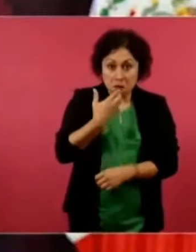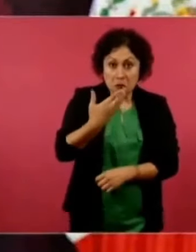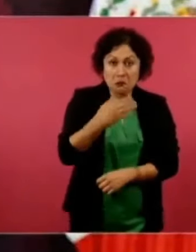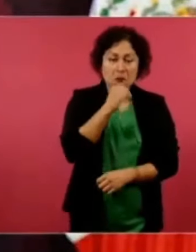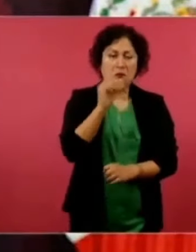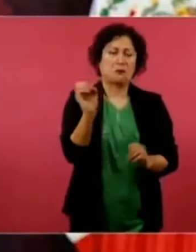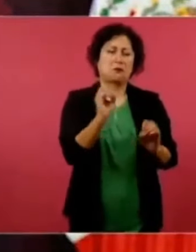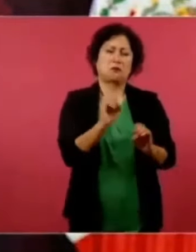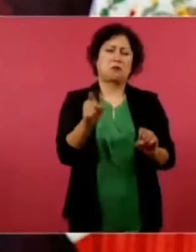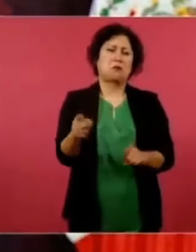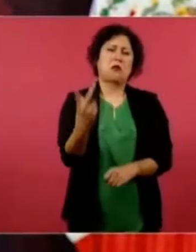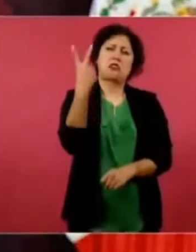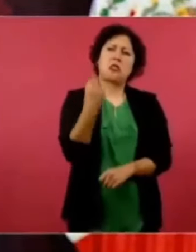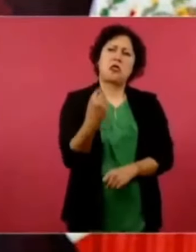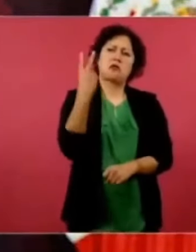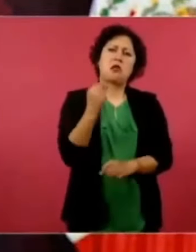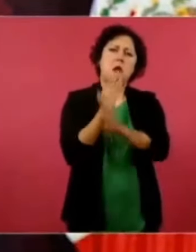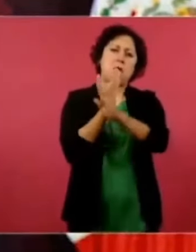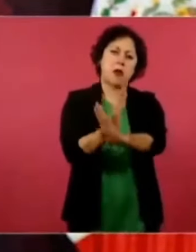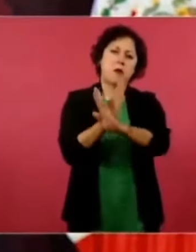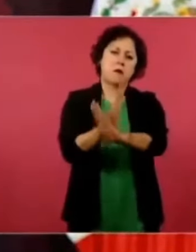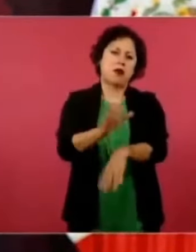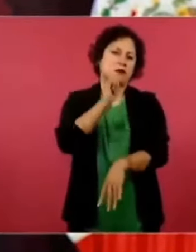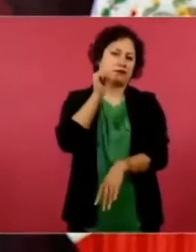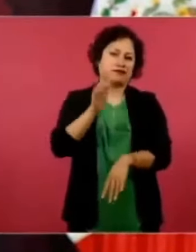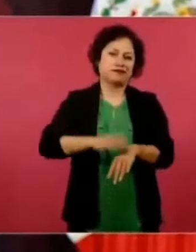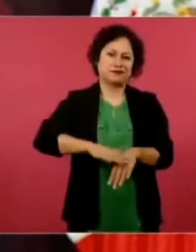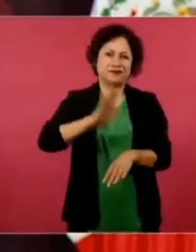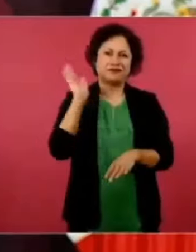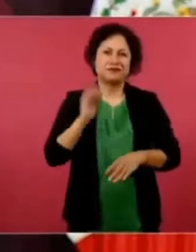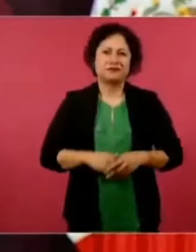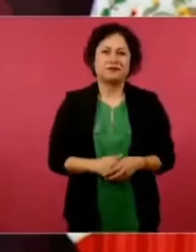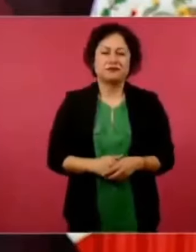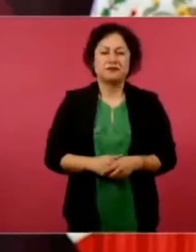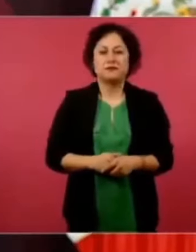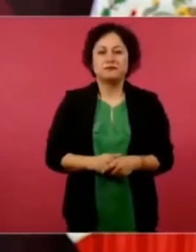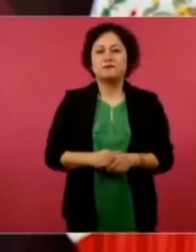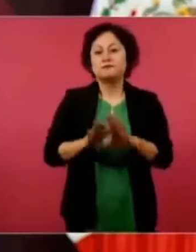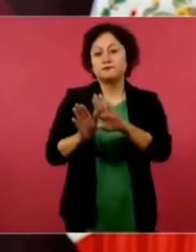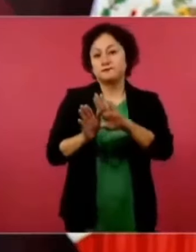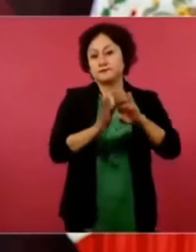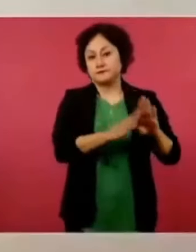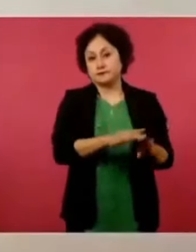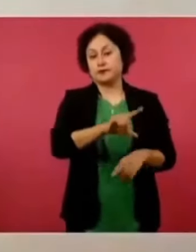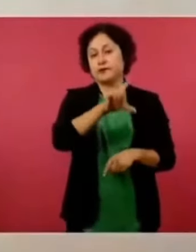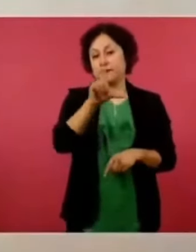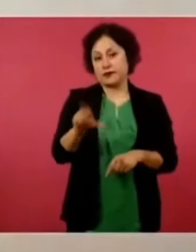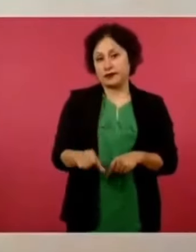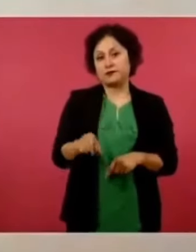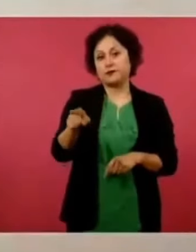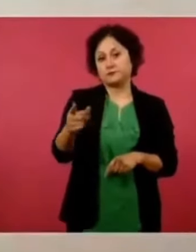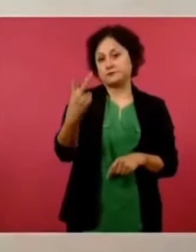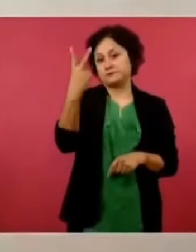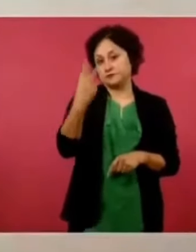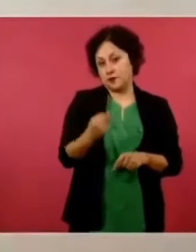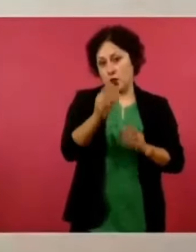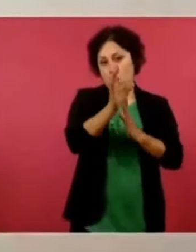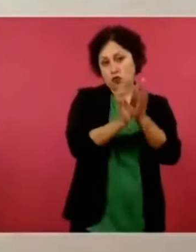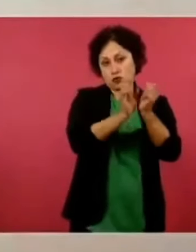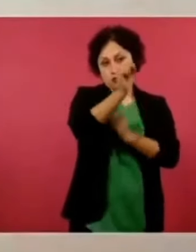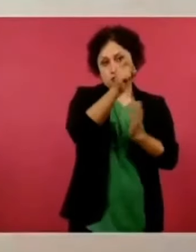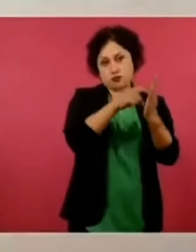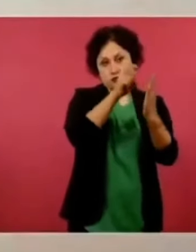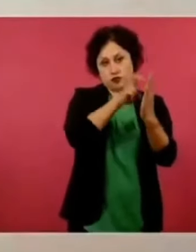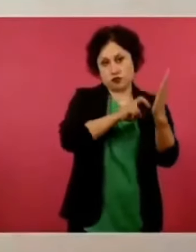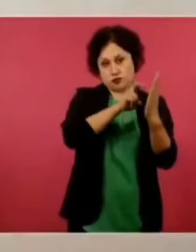proponíamos luego como no se podía a reformar la Constitución porque no se tenía mayoría